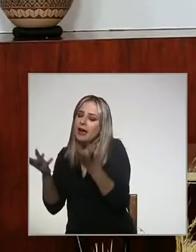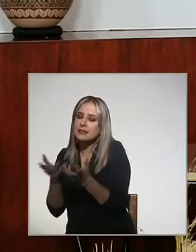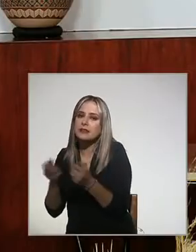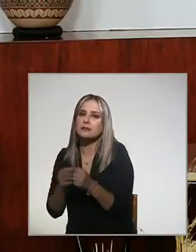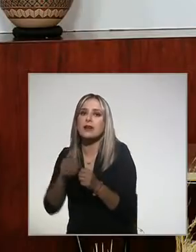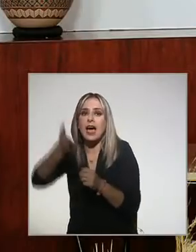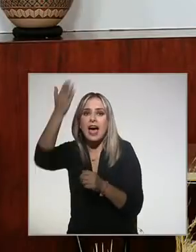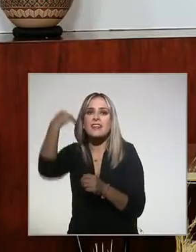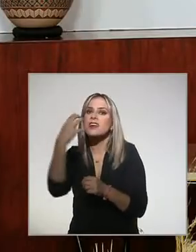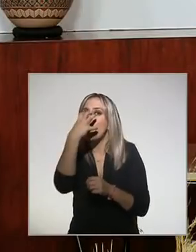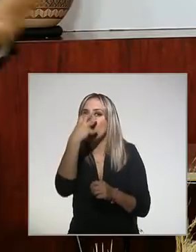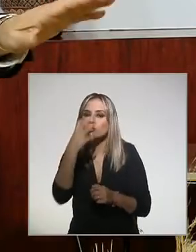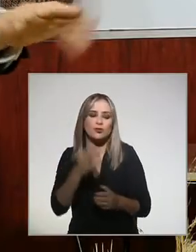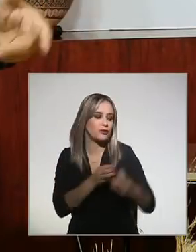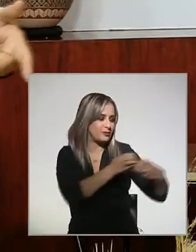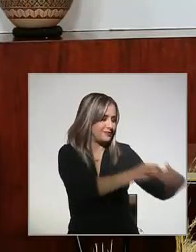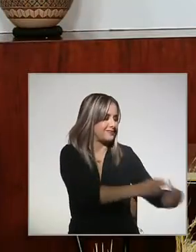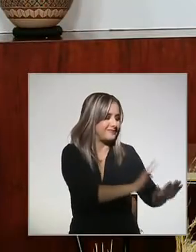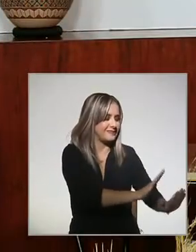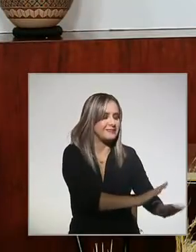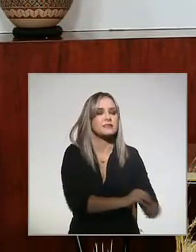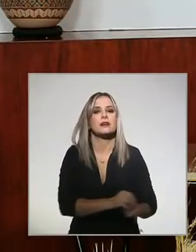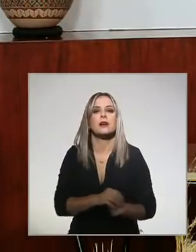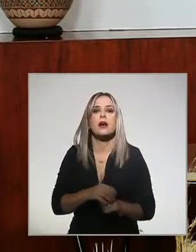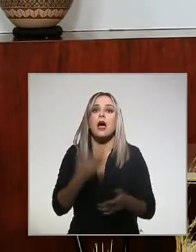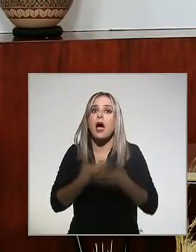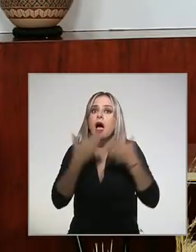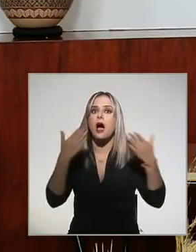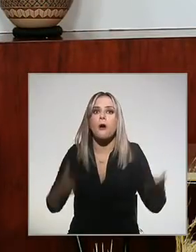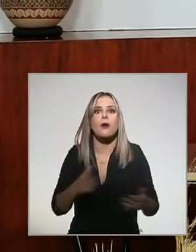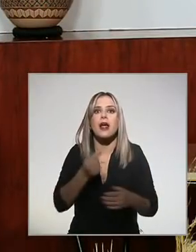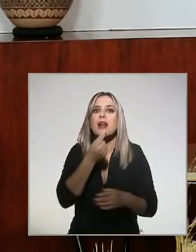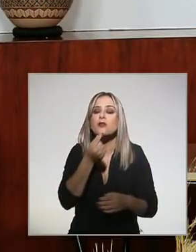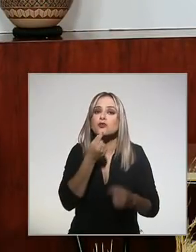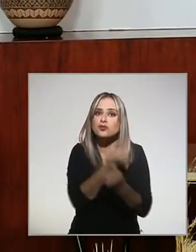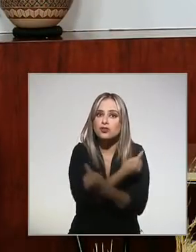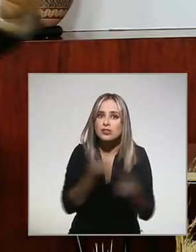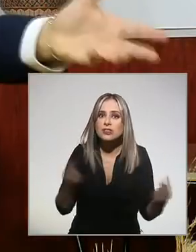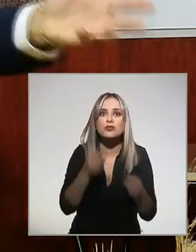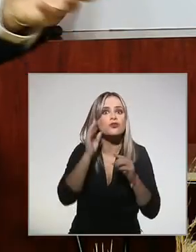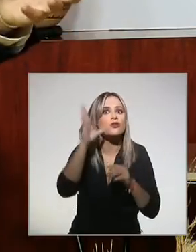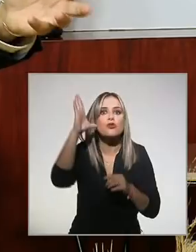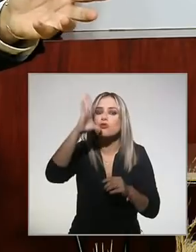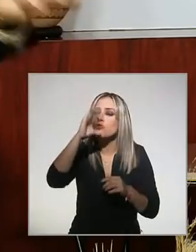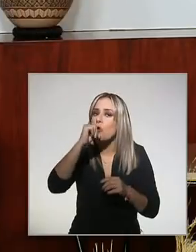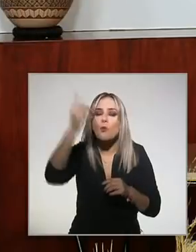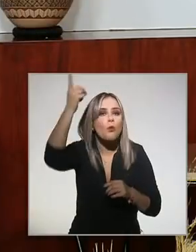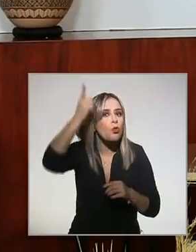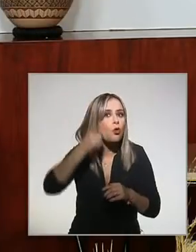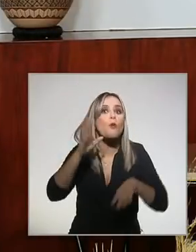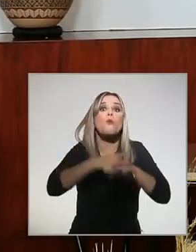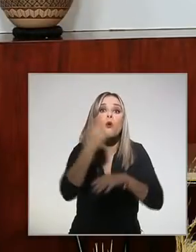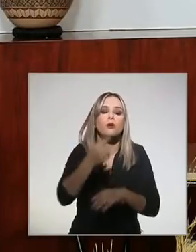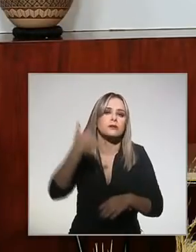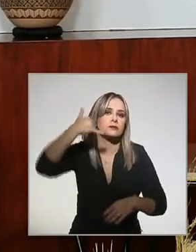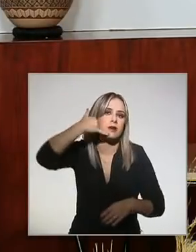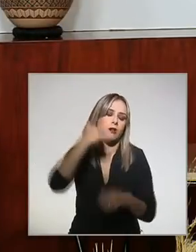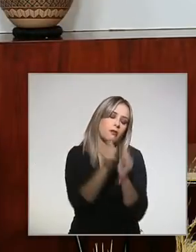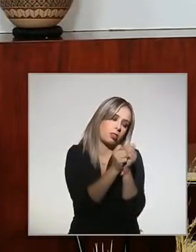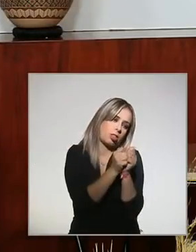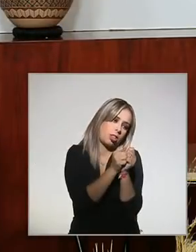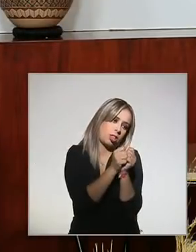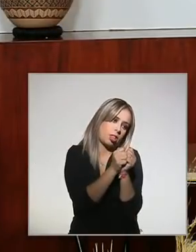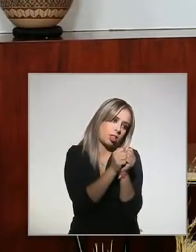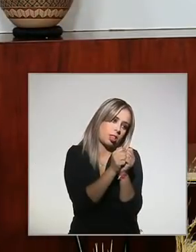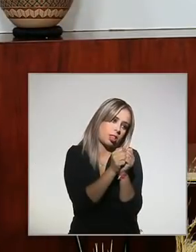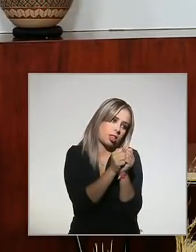Ahora usan un dispositivo y no duermen por la luz azul que emiten los dispositivos, afectando un proceso fundamental de